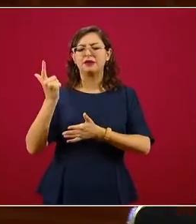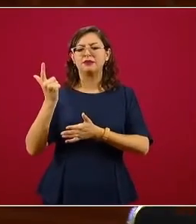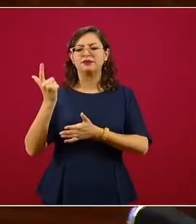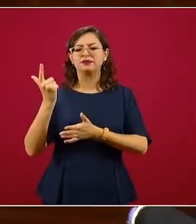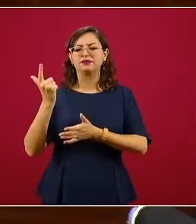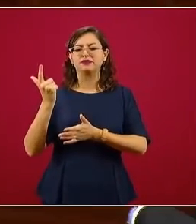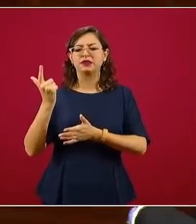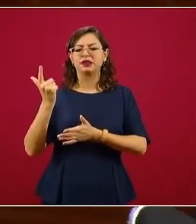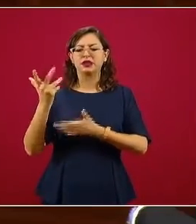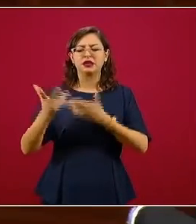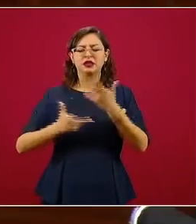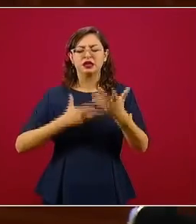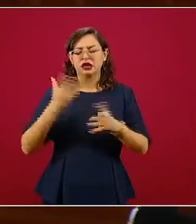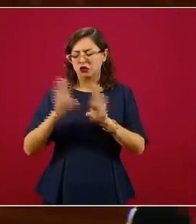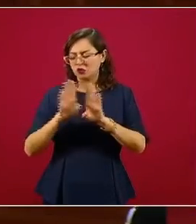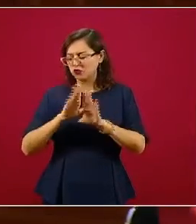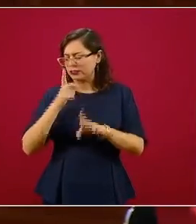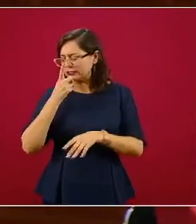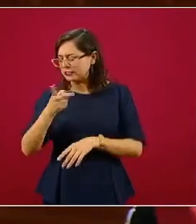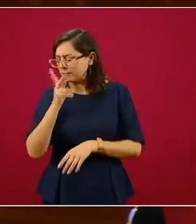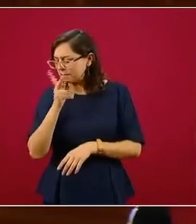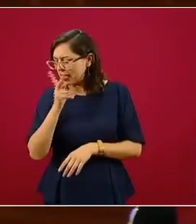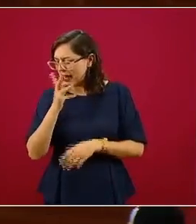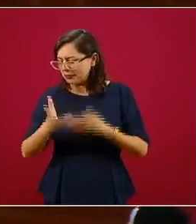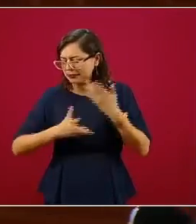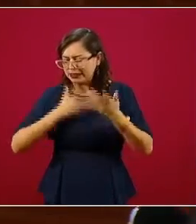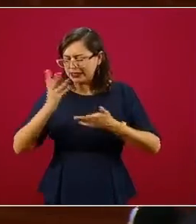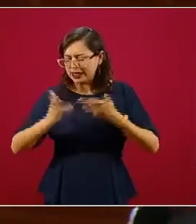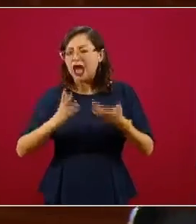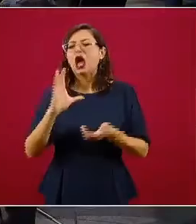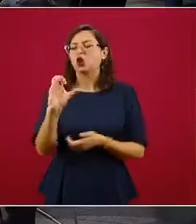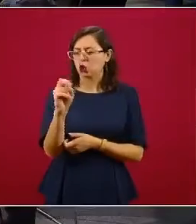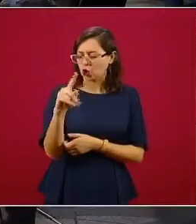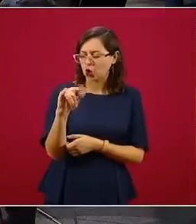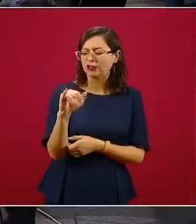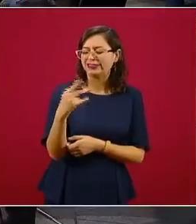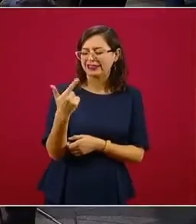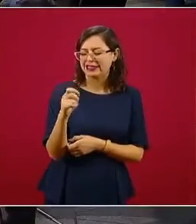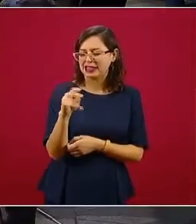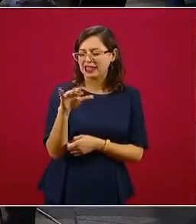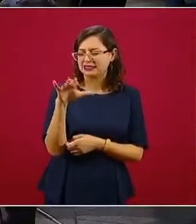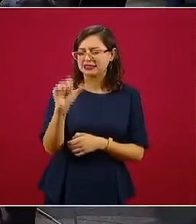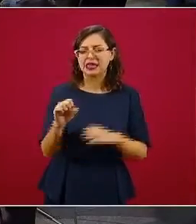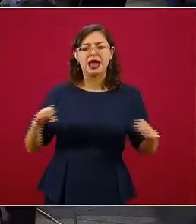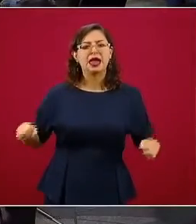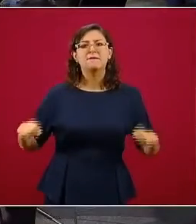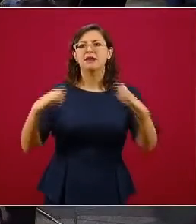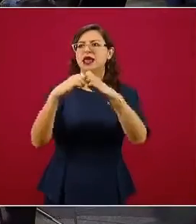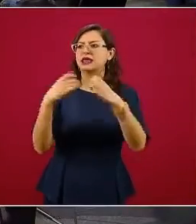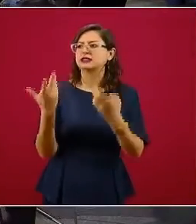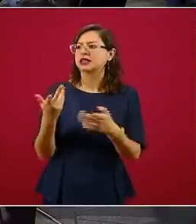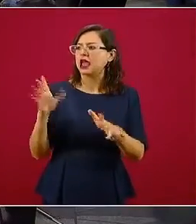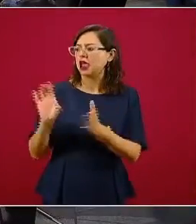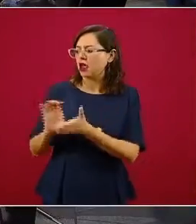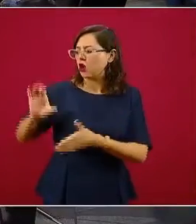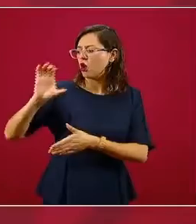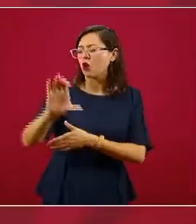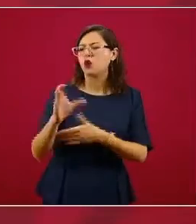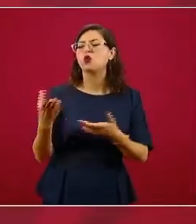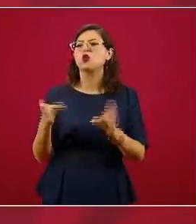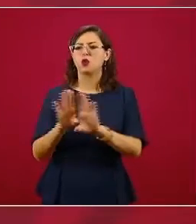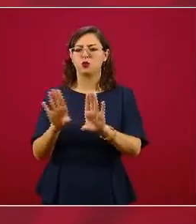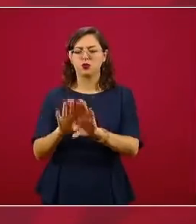¿cómo se dice? Alguna contingencia y alguna emergencia. Sí, lo mejor,